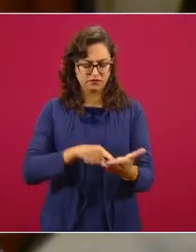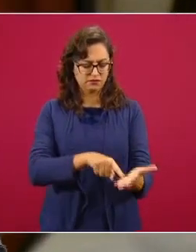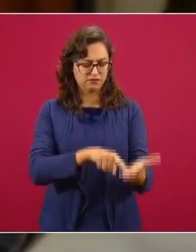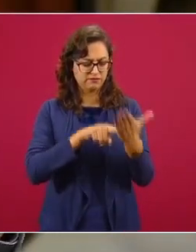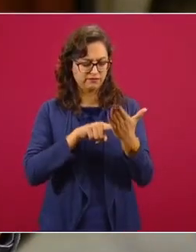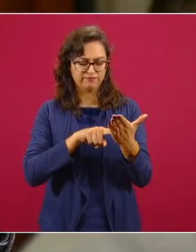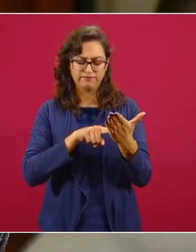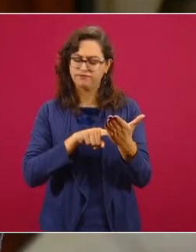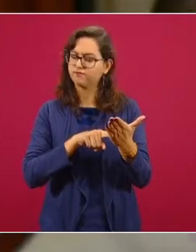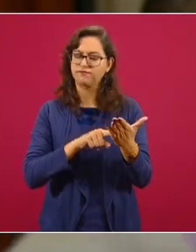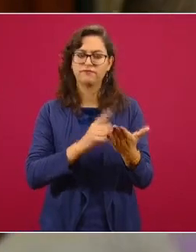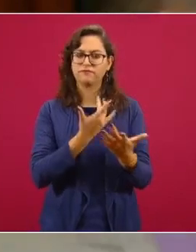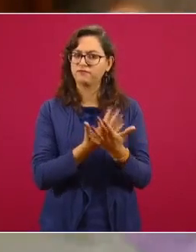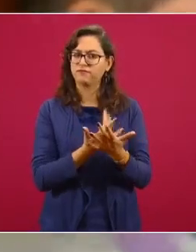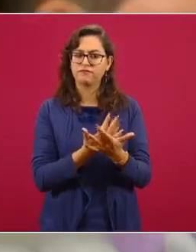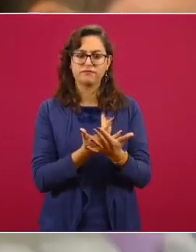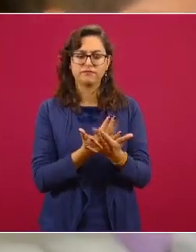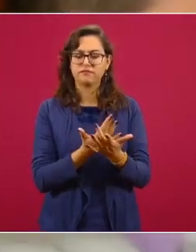determinar la suspensión